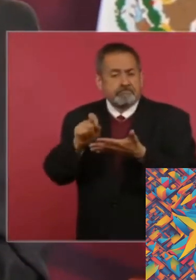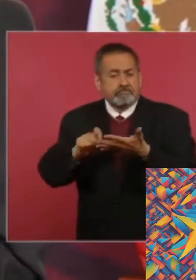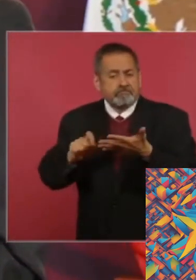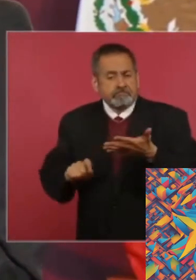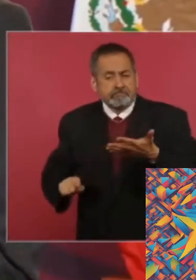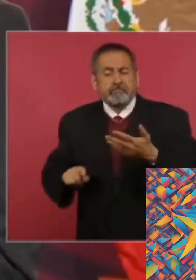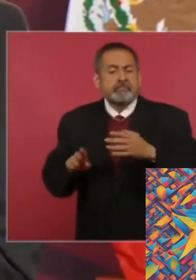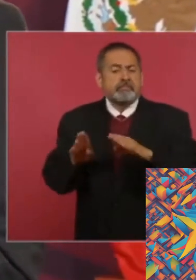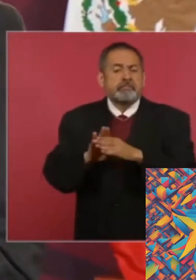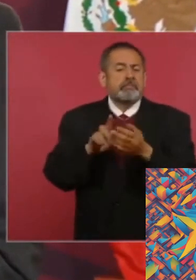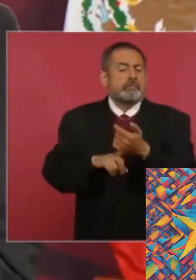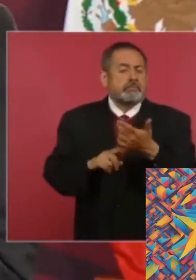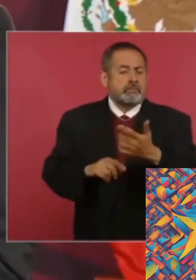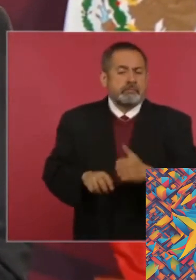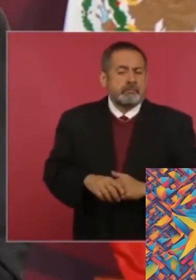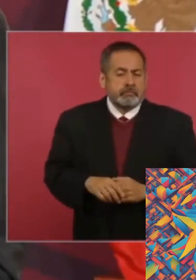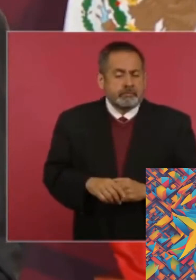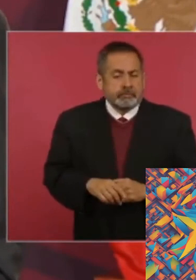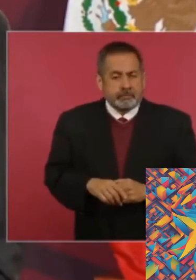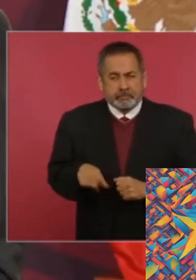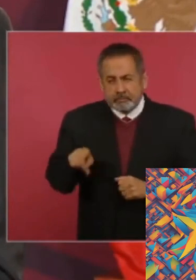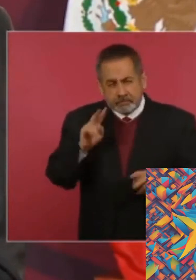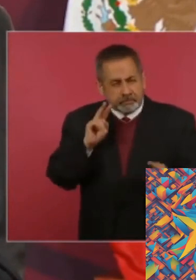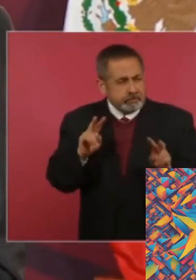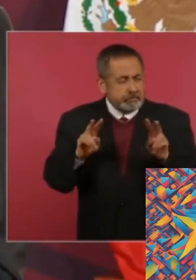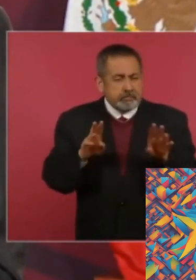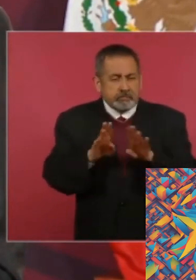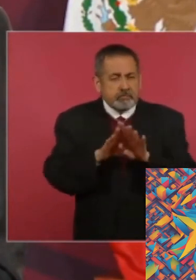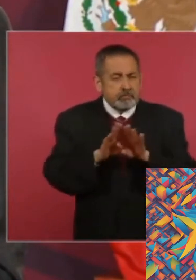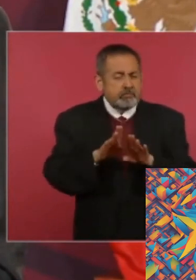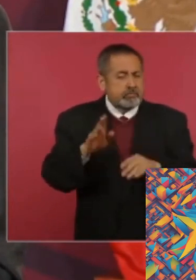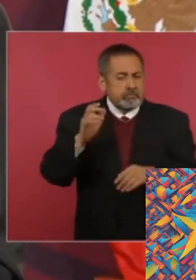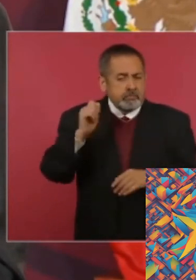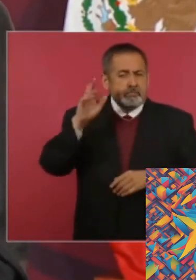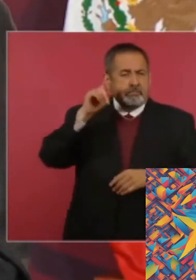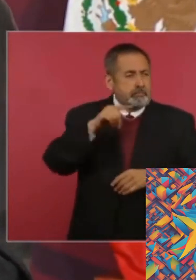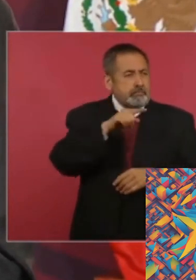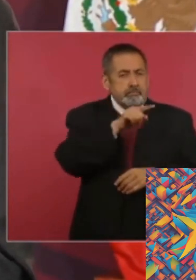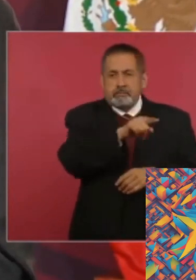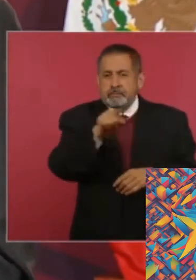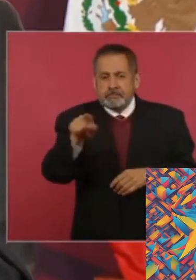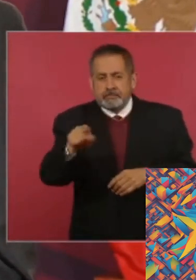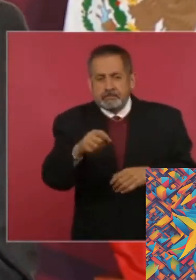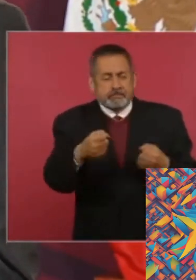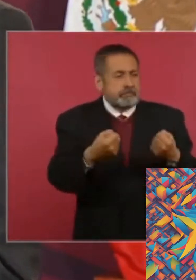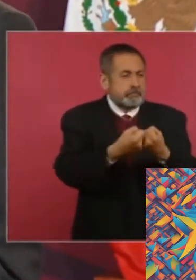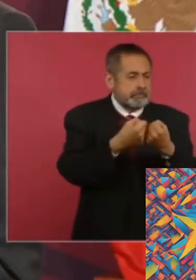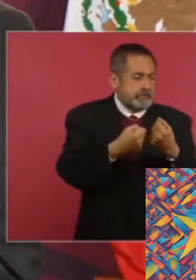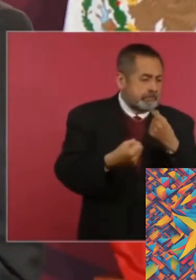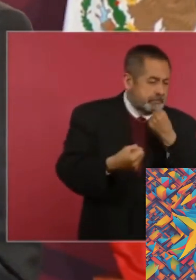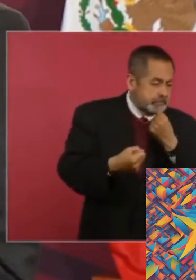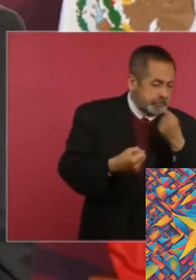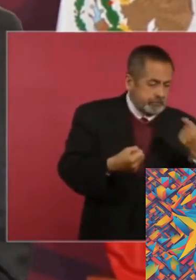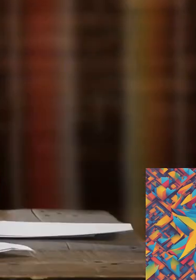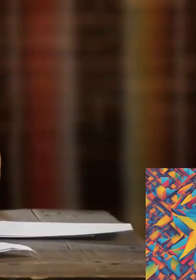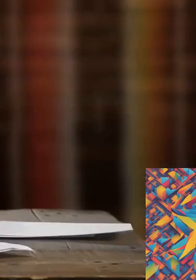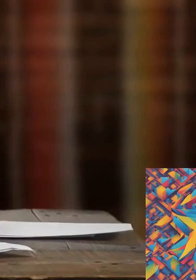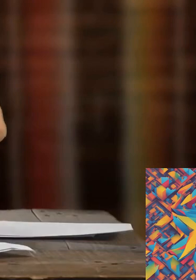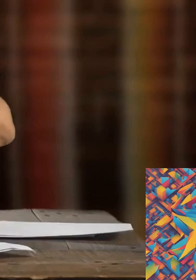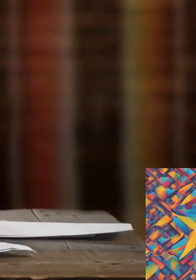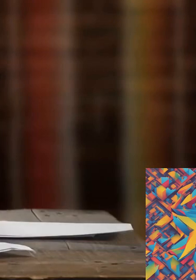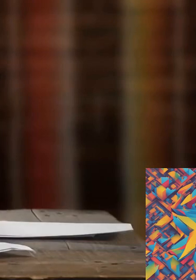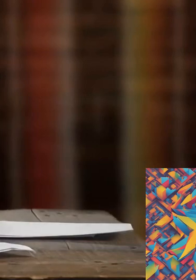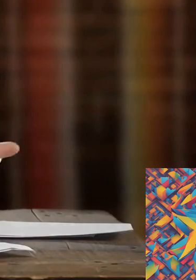es fundamental para garantizar la justicia y la seguridad de todos los ciudadanos. Es cierto que las postulaciones de los candidatos